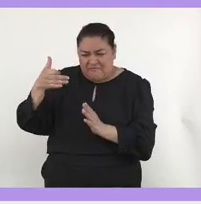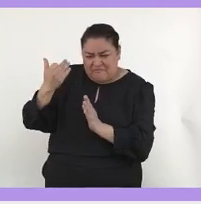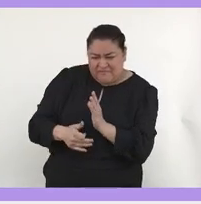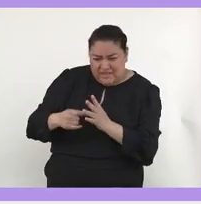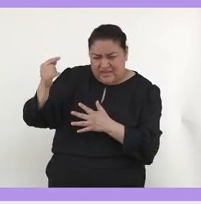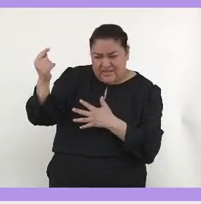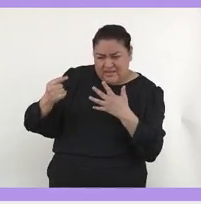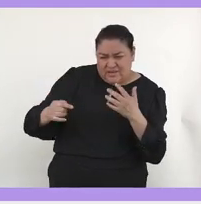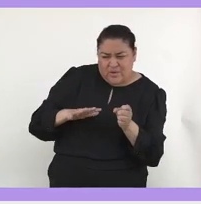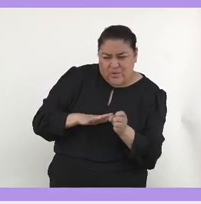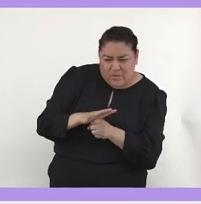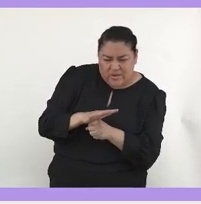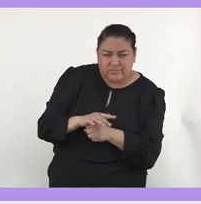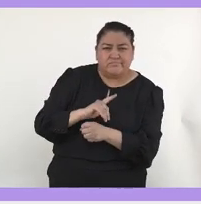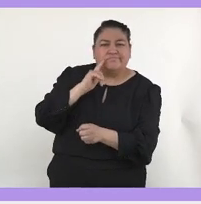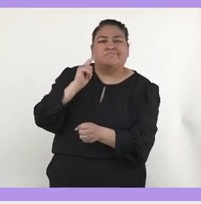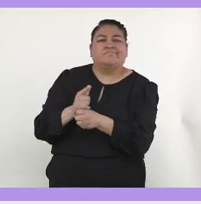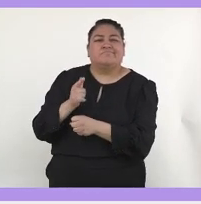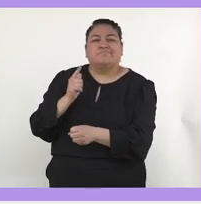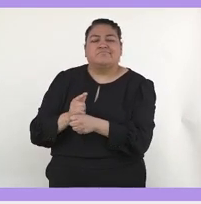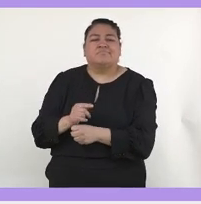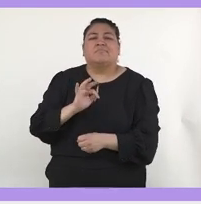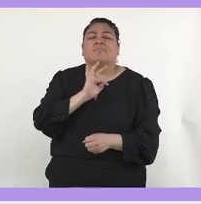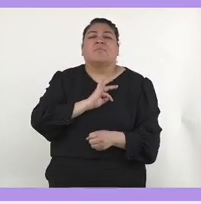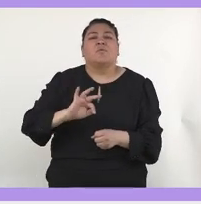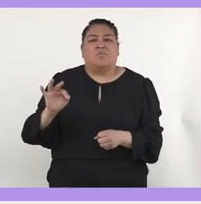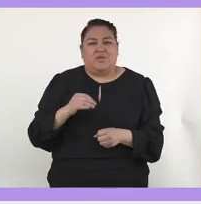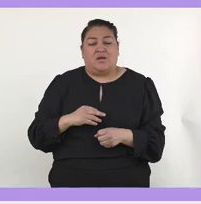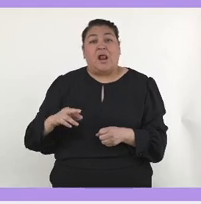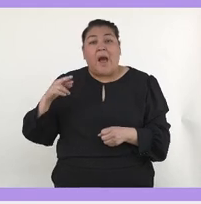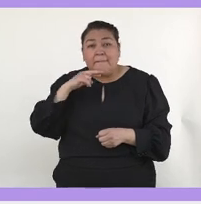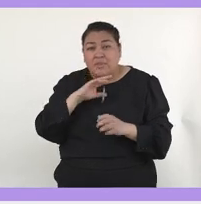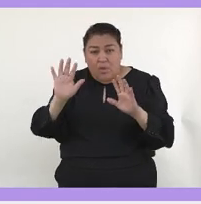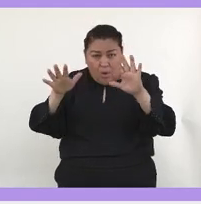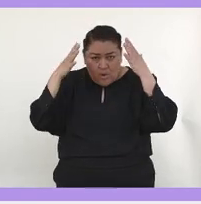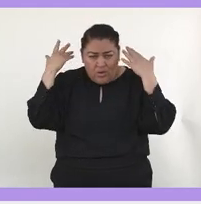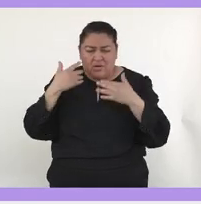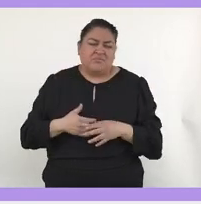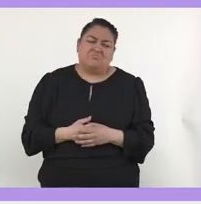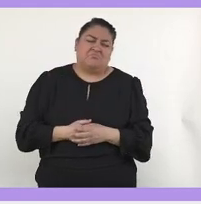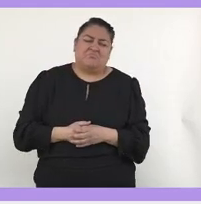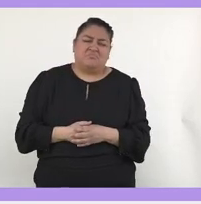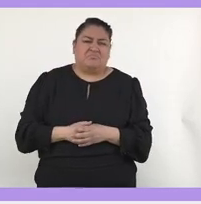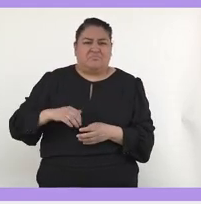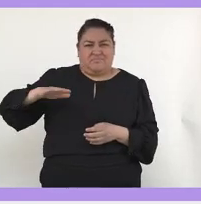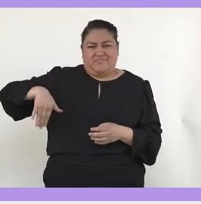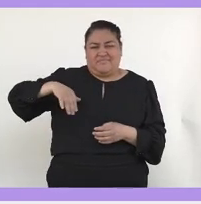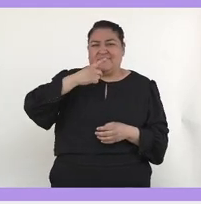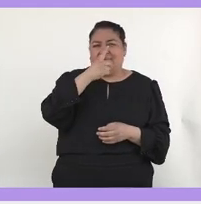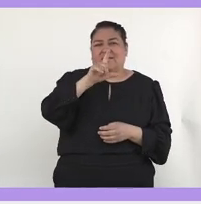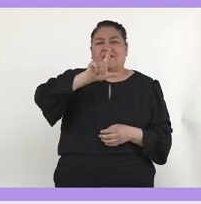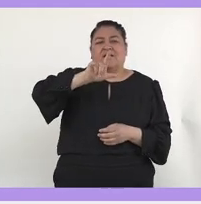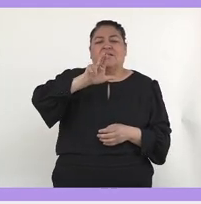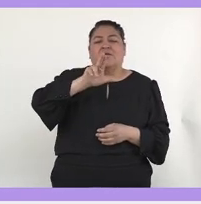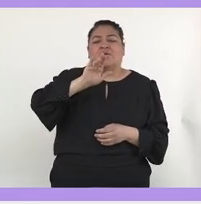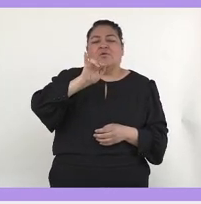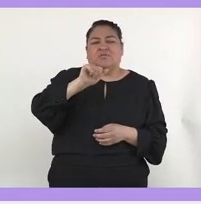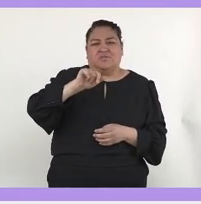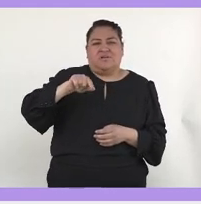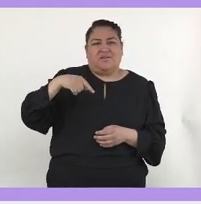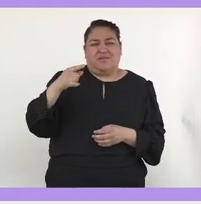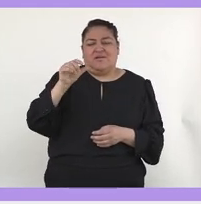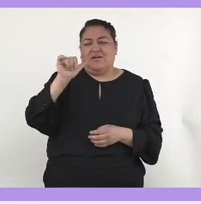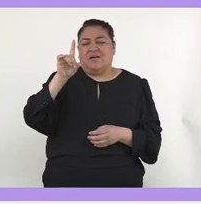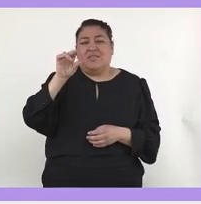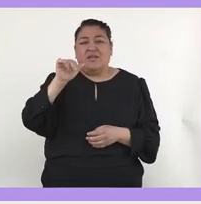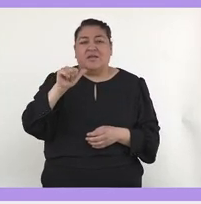a mediano y largo plazo y esto no se puede dar de la noche a la mañana y como lo comentaba Lucía lo comentaba Andrea esto es un trabajo